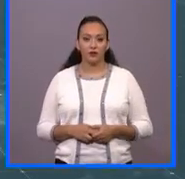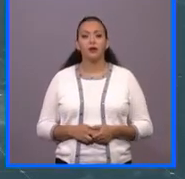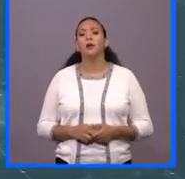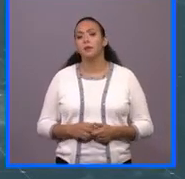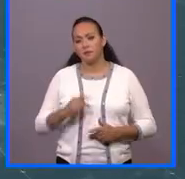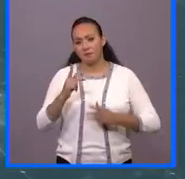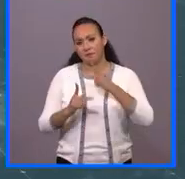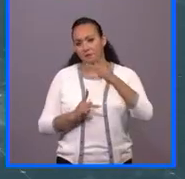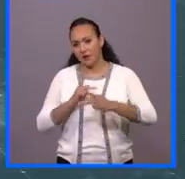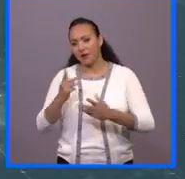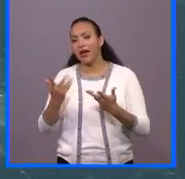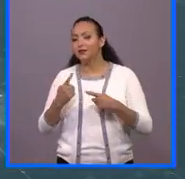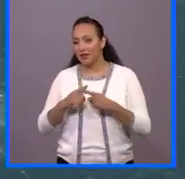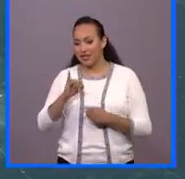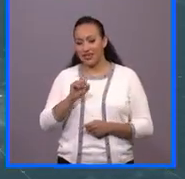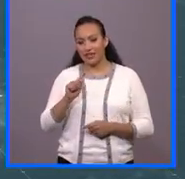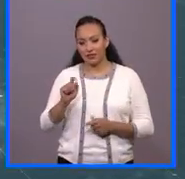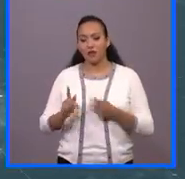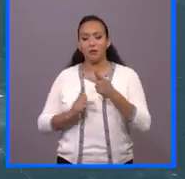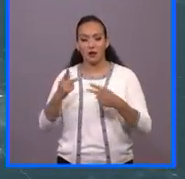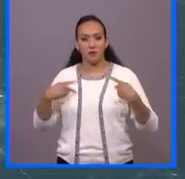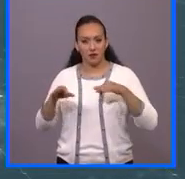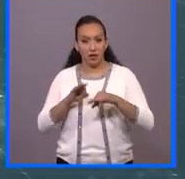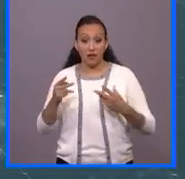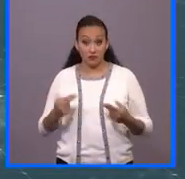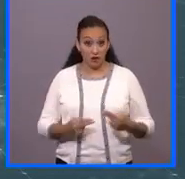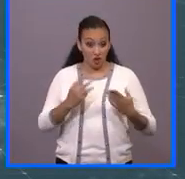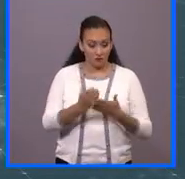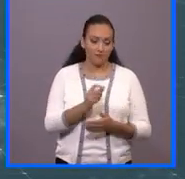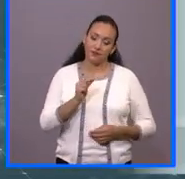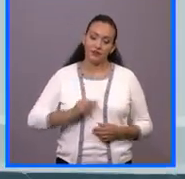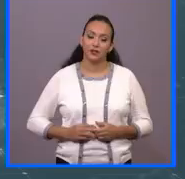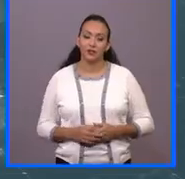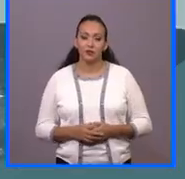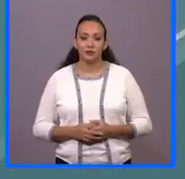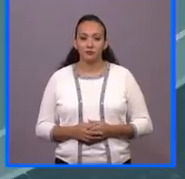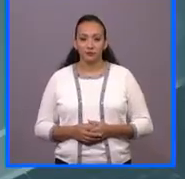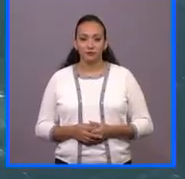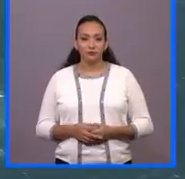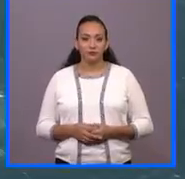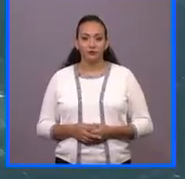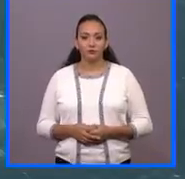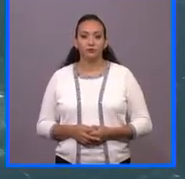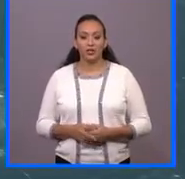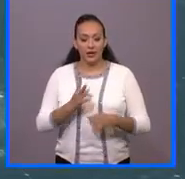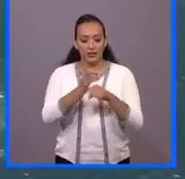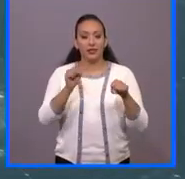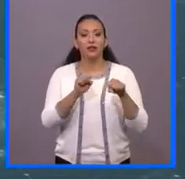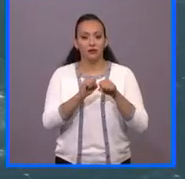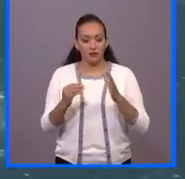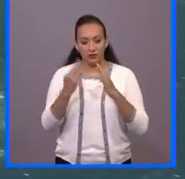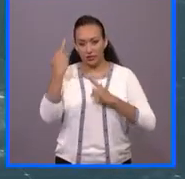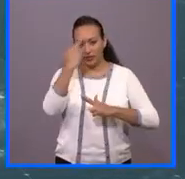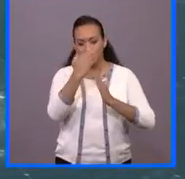Préstamos otorgados por el ISSSTE a trabajadores no son de naturaleza mercantil, determinó la primera sala. La segunda sala